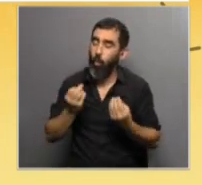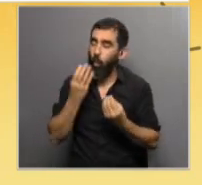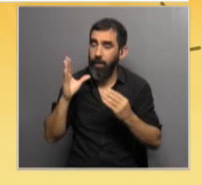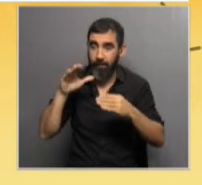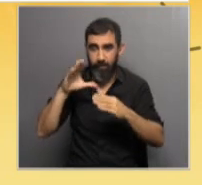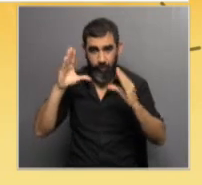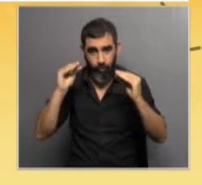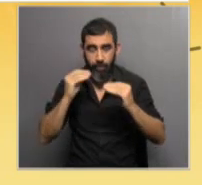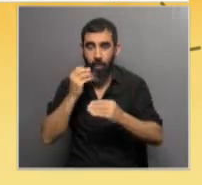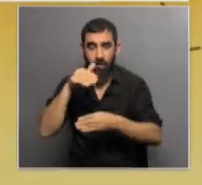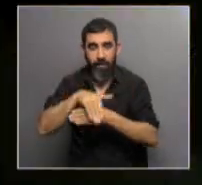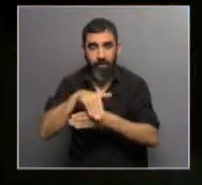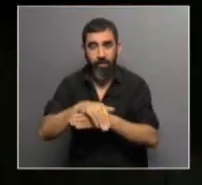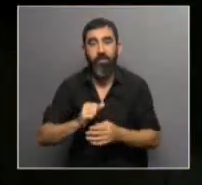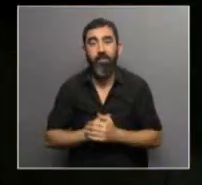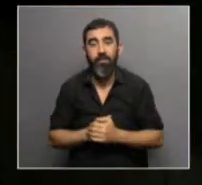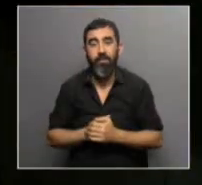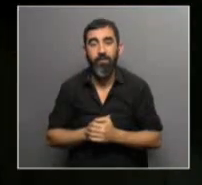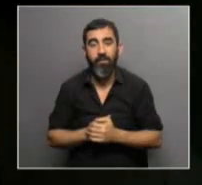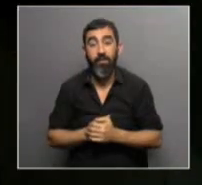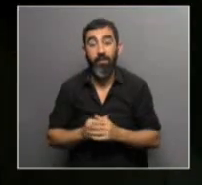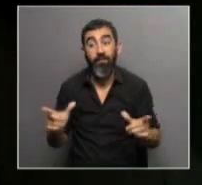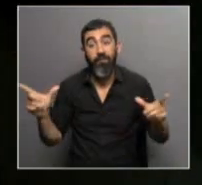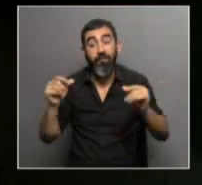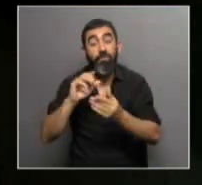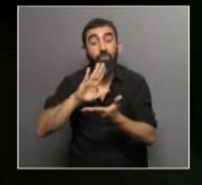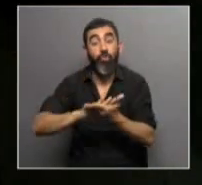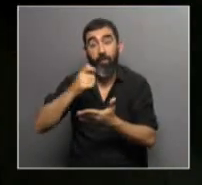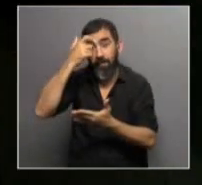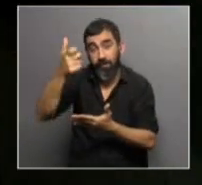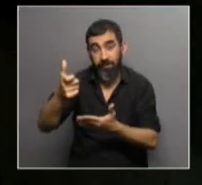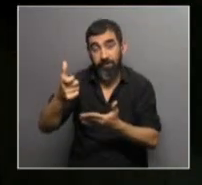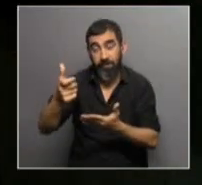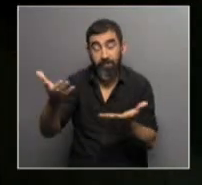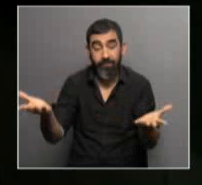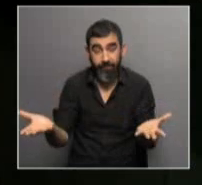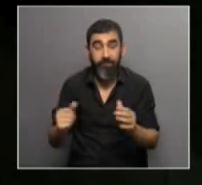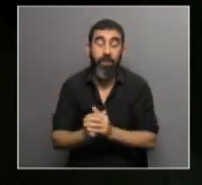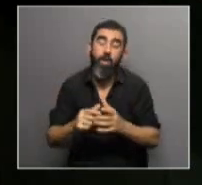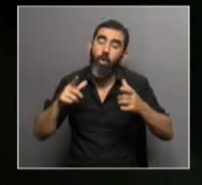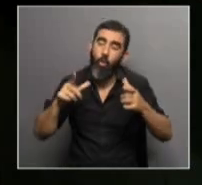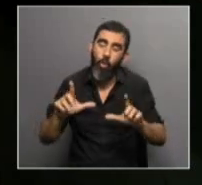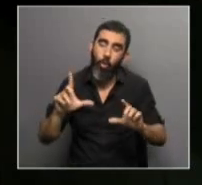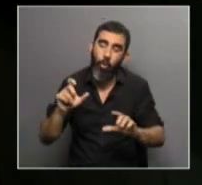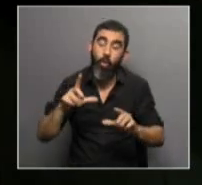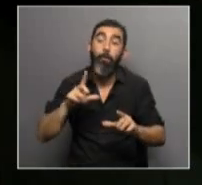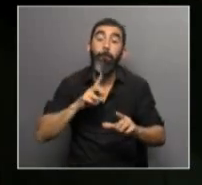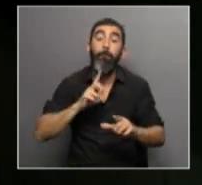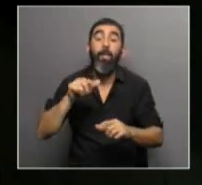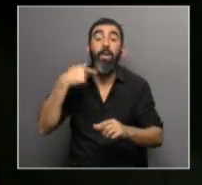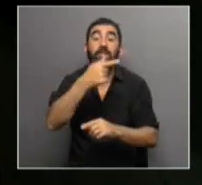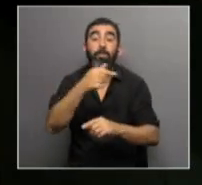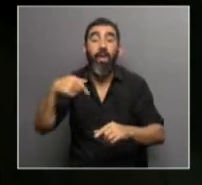hasta luego buenas tardes cerramos sobre ciencia llegamos hasta aquí y por supuesto los esperamos aquí en tv ciudad